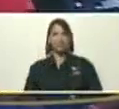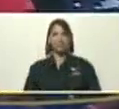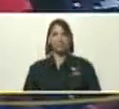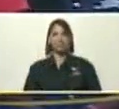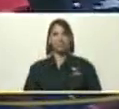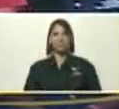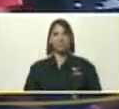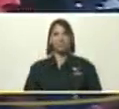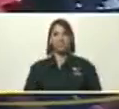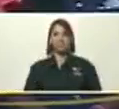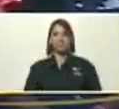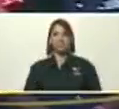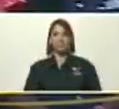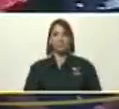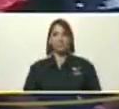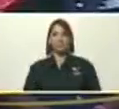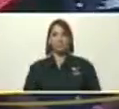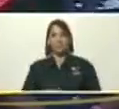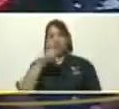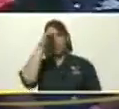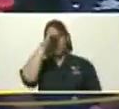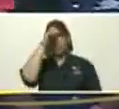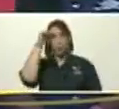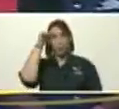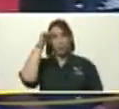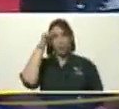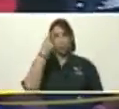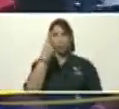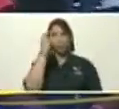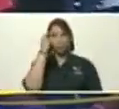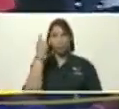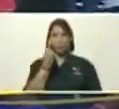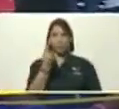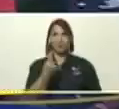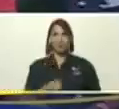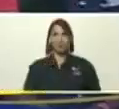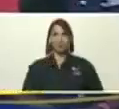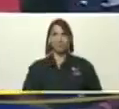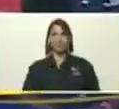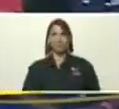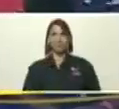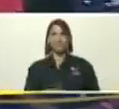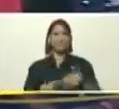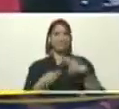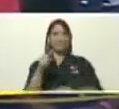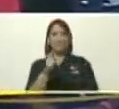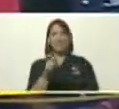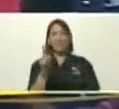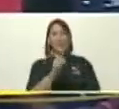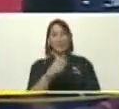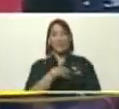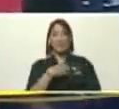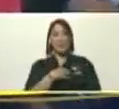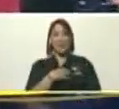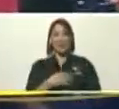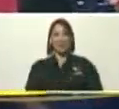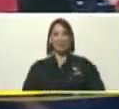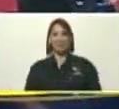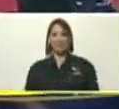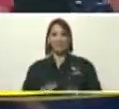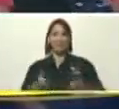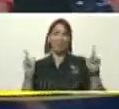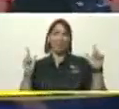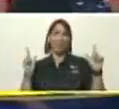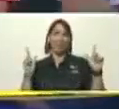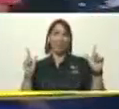Está en luna de miel, le dimos el domingo de luna de miel, un solo día. En revolución no se puede. Se fuera de